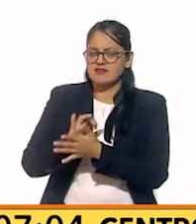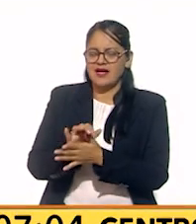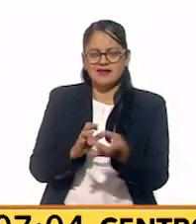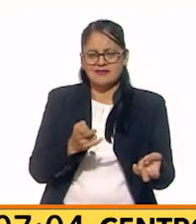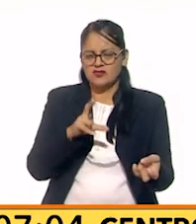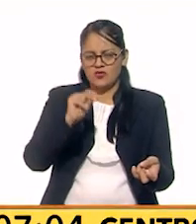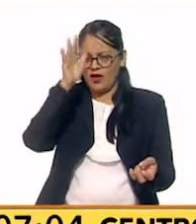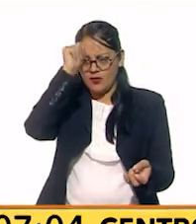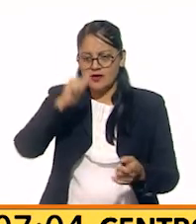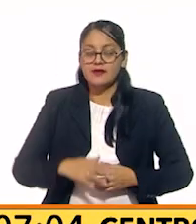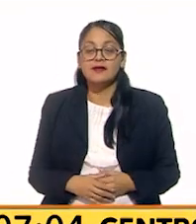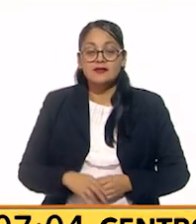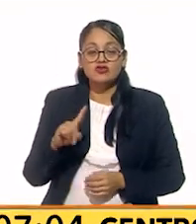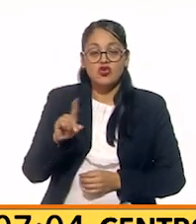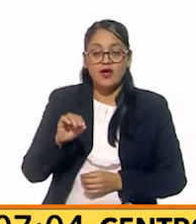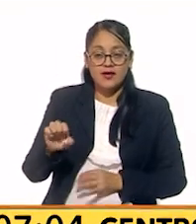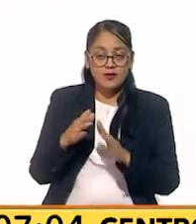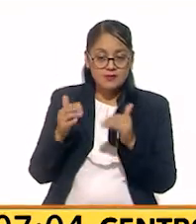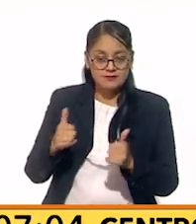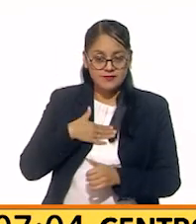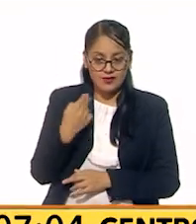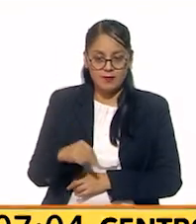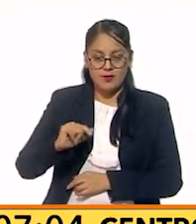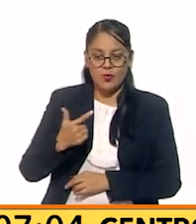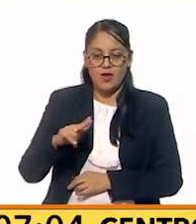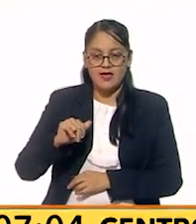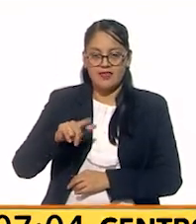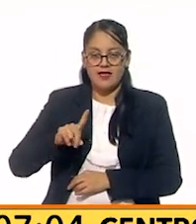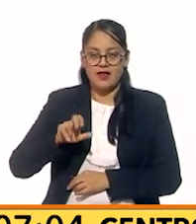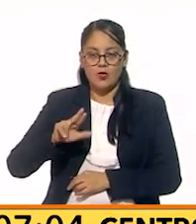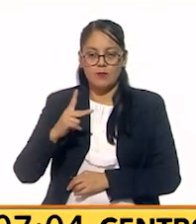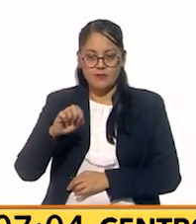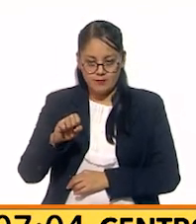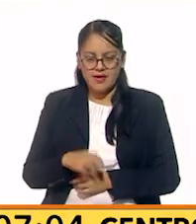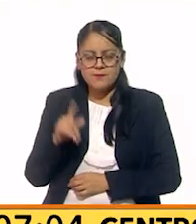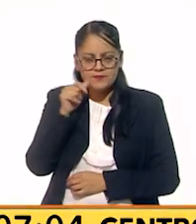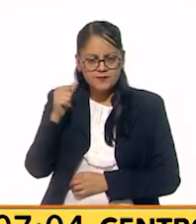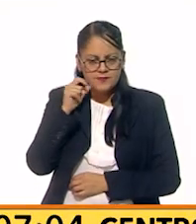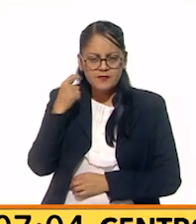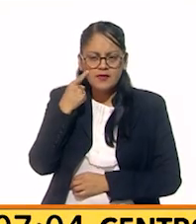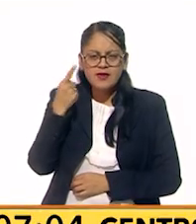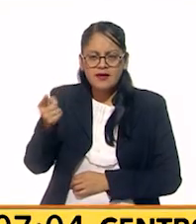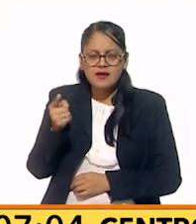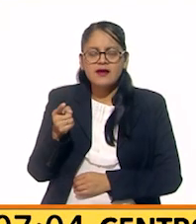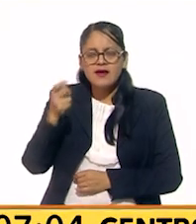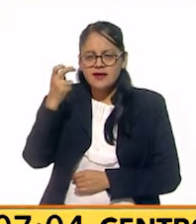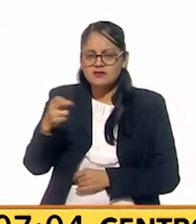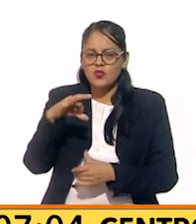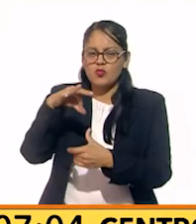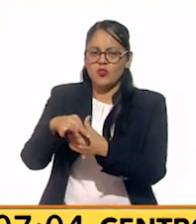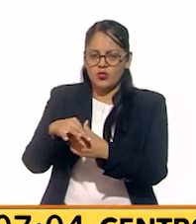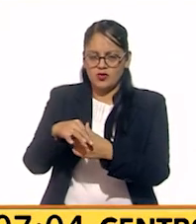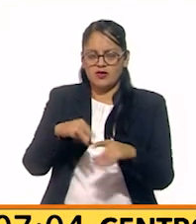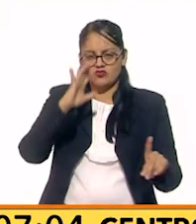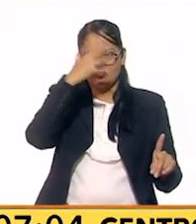ahora, Zoe, ¿cómo estás? Buenos días, te saluda Guadalupe Contreras. Lo que vimos ayer, además de ser un revés, un voto de castigo